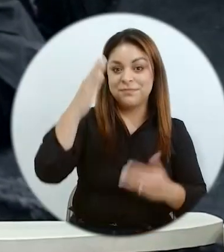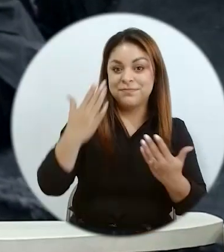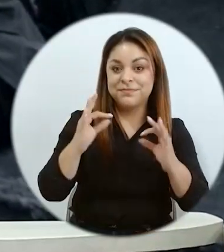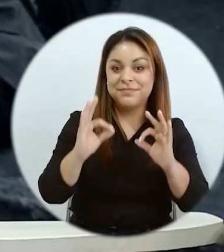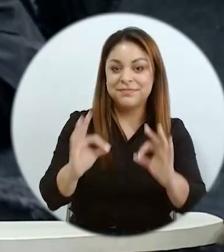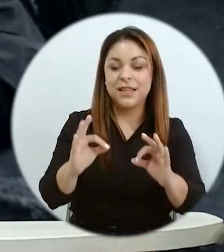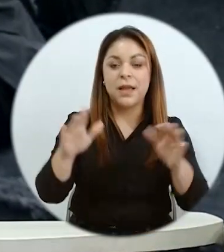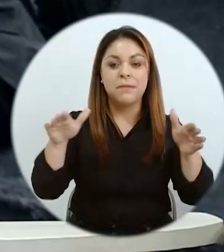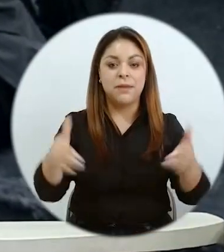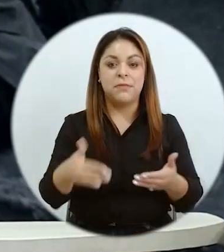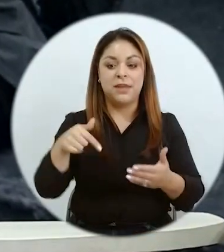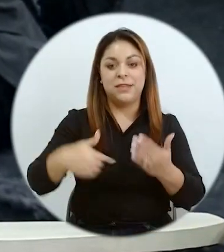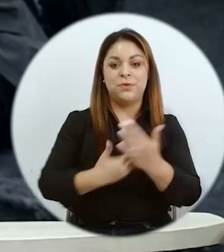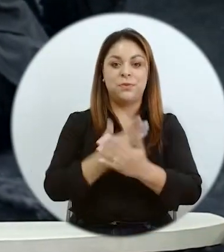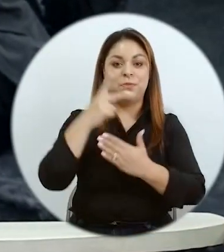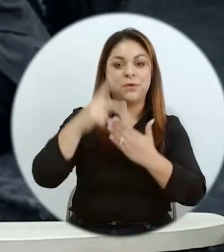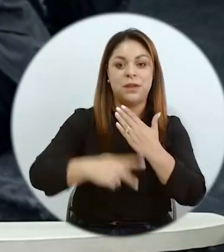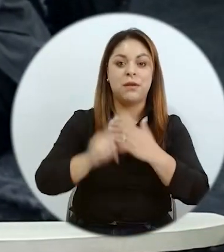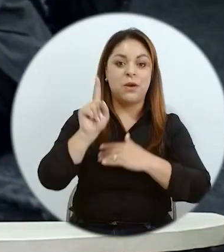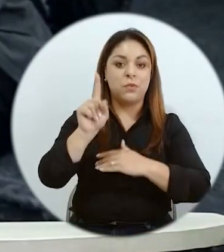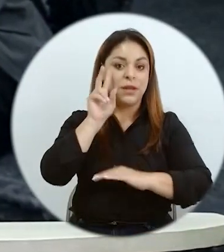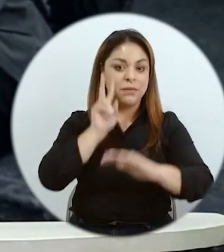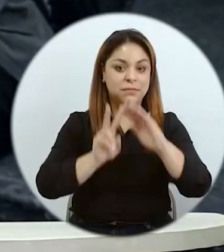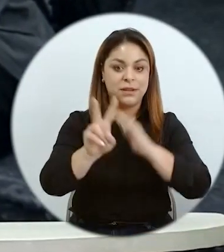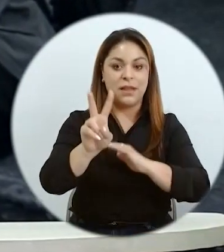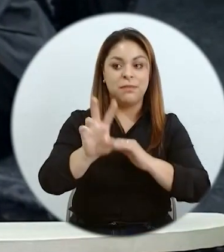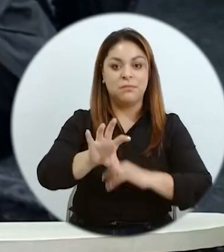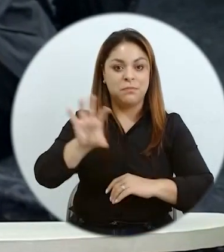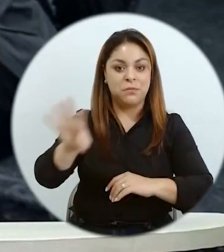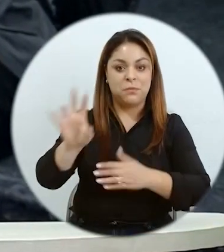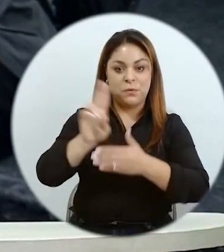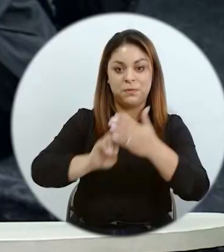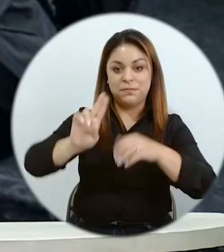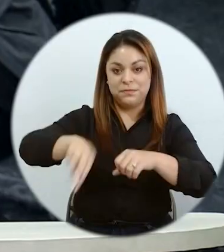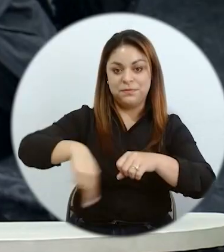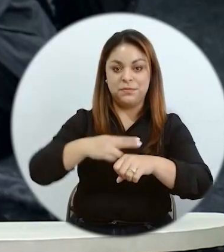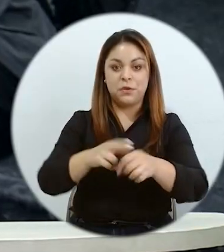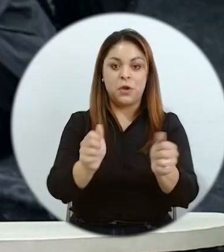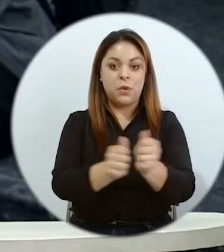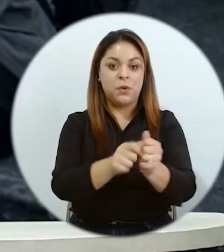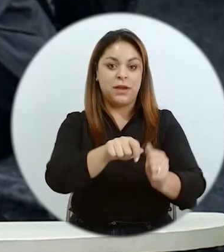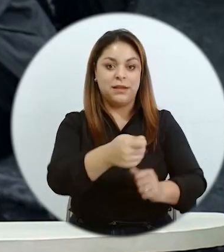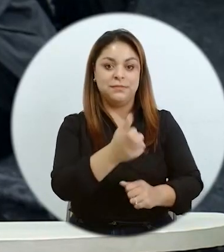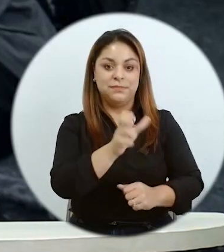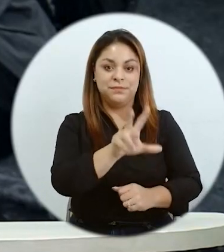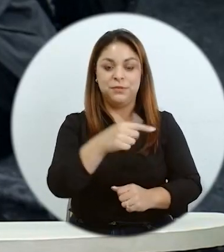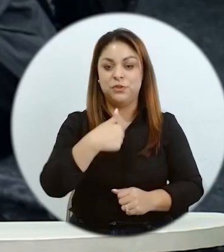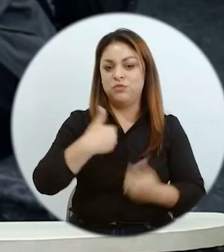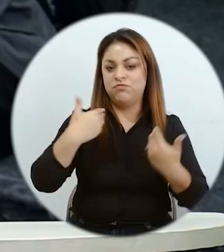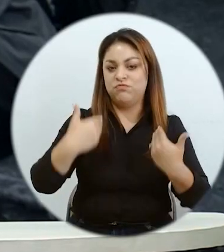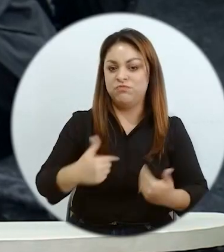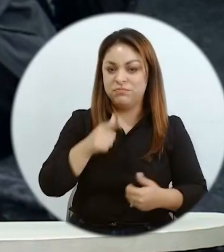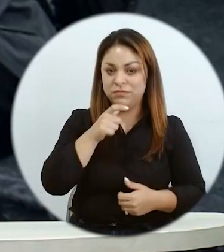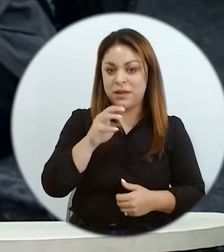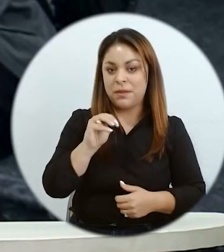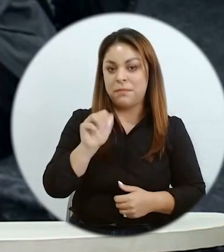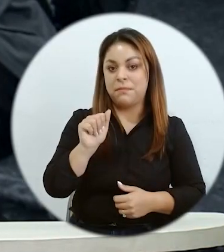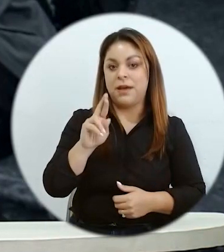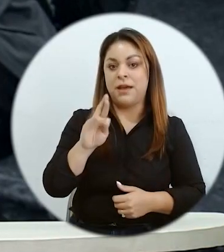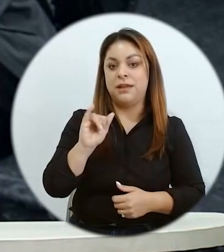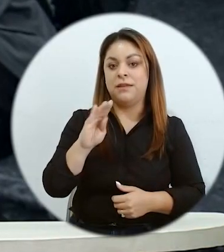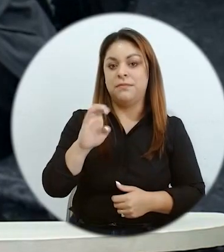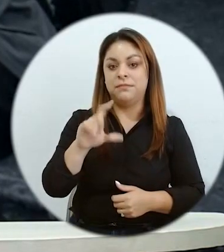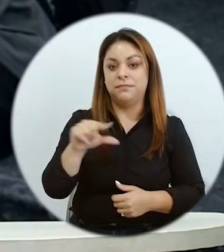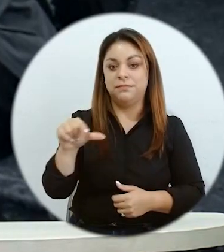tal? Bienvenidos a una edición más de Una Mirada, el programa de la Universidad Nacional y Vecinal S.A. Soy Maribel Quiroz Jara y en